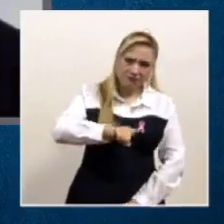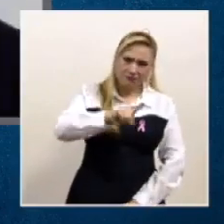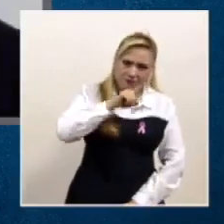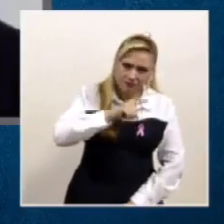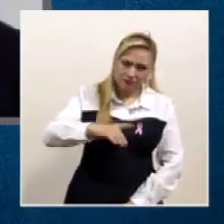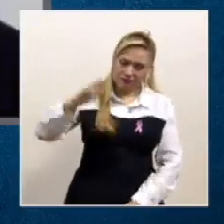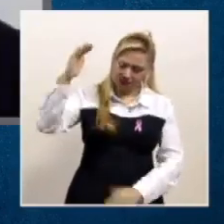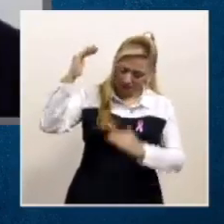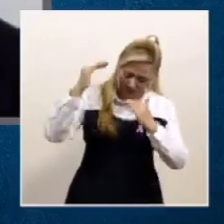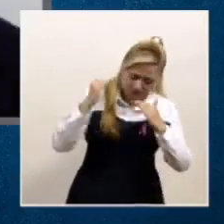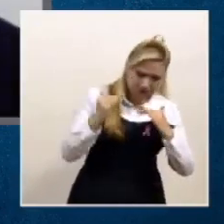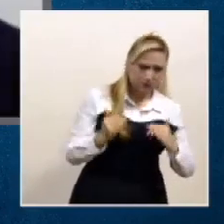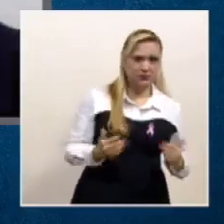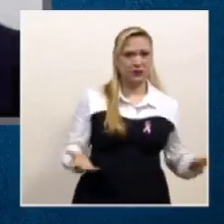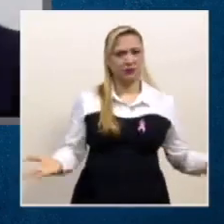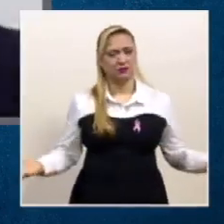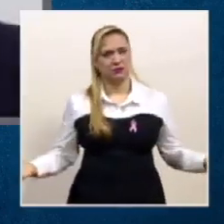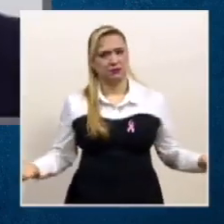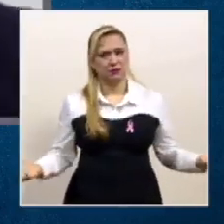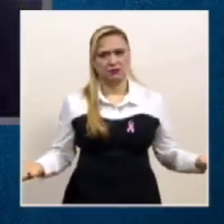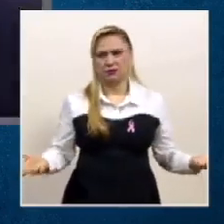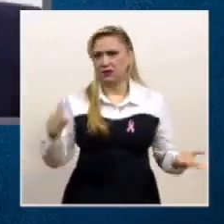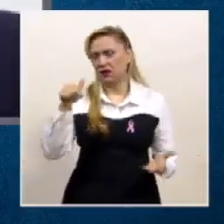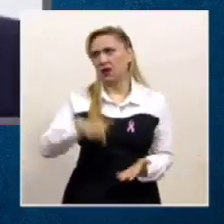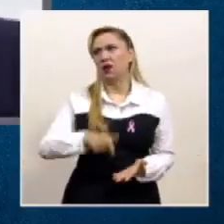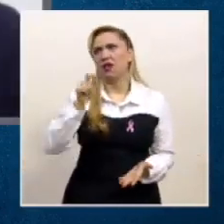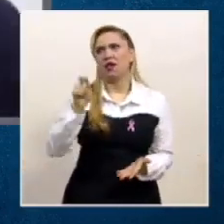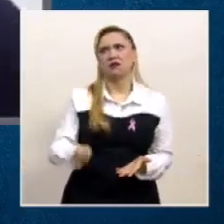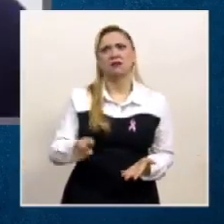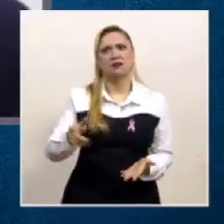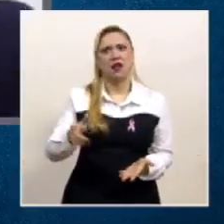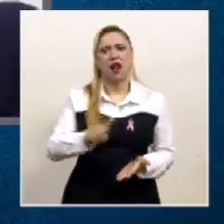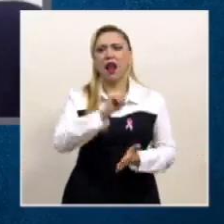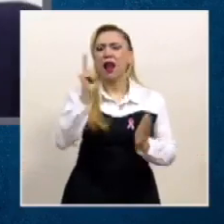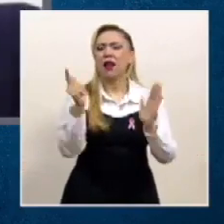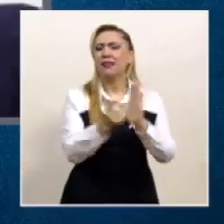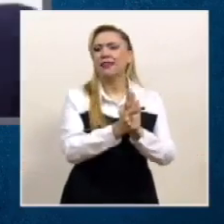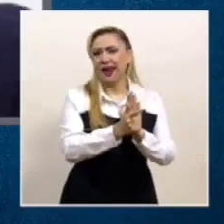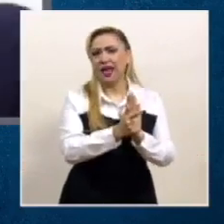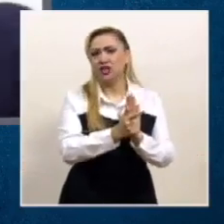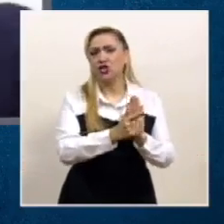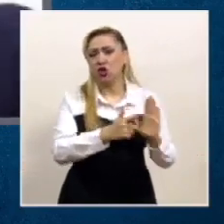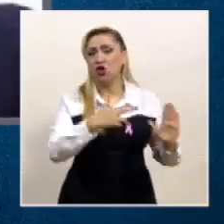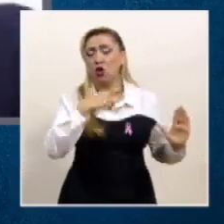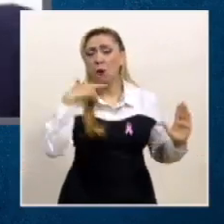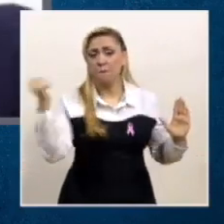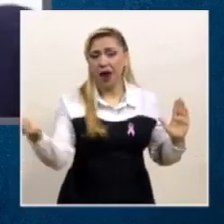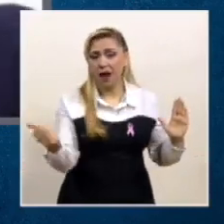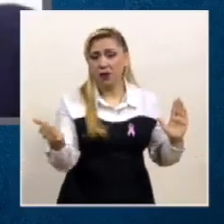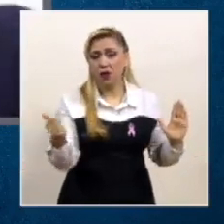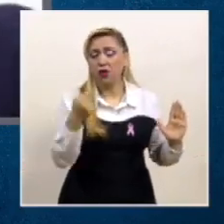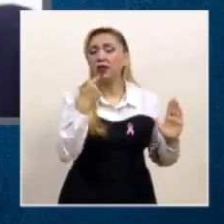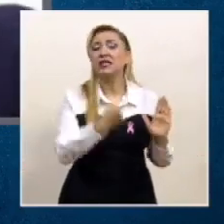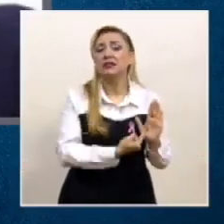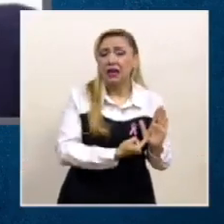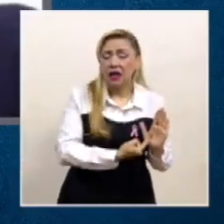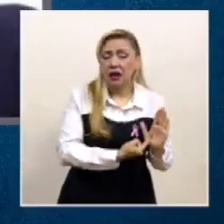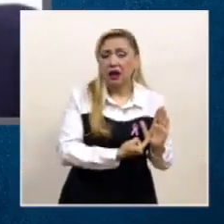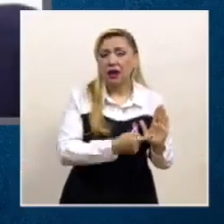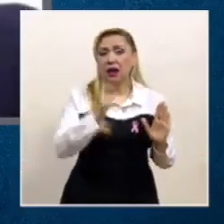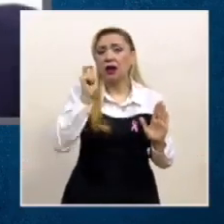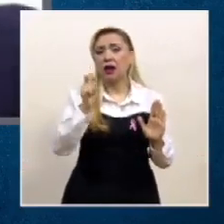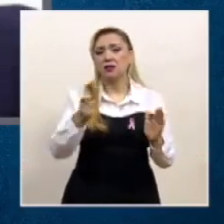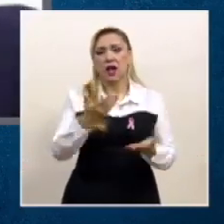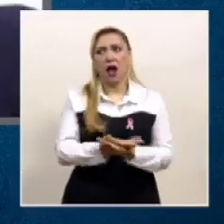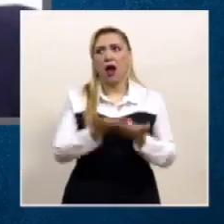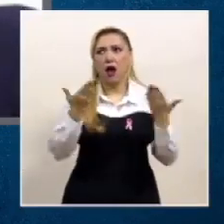decimonónica, yo lo llamo a decir desde la cultura del derecho romano, que está la capitis diminutio, y que afortunadamente ya